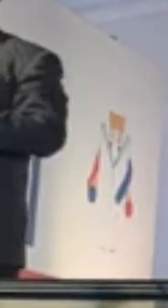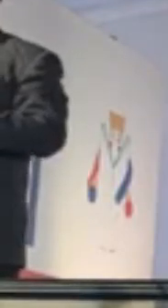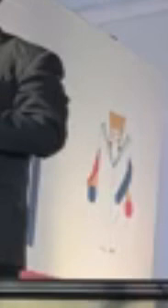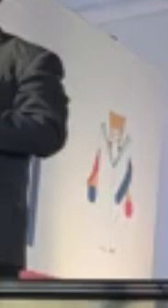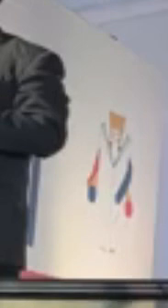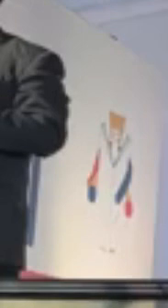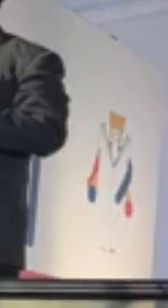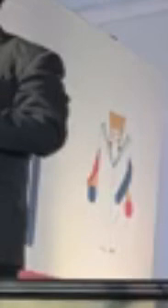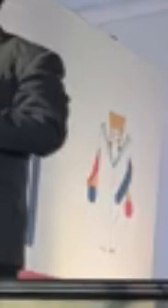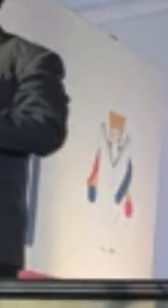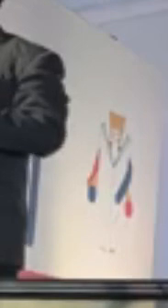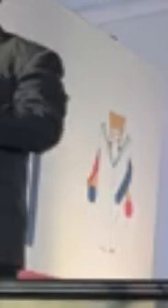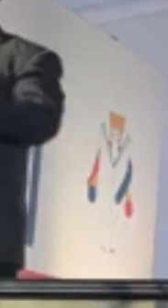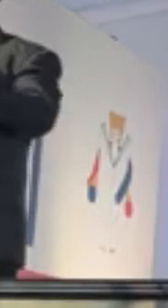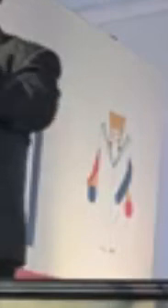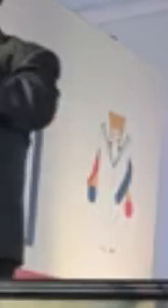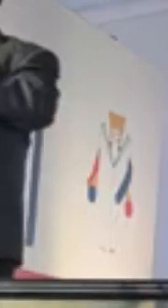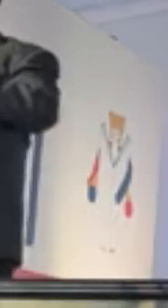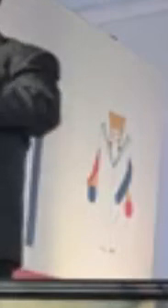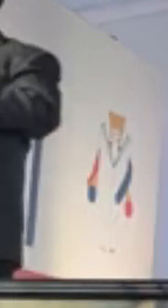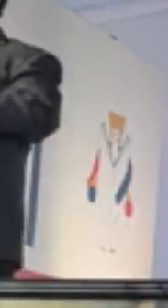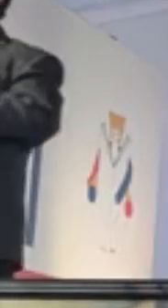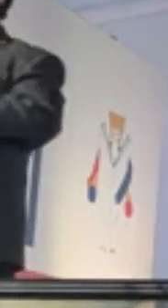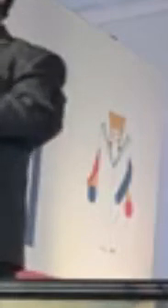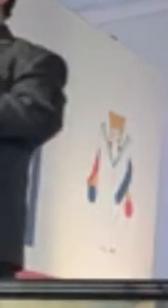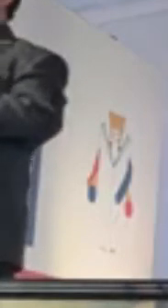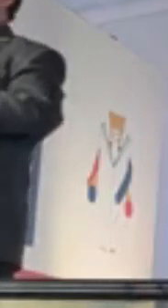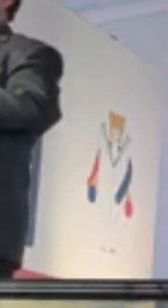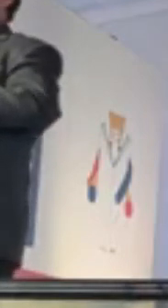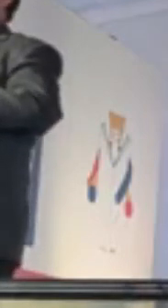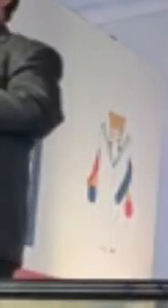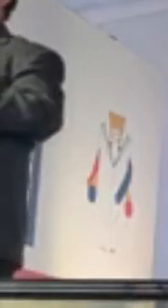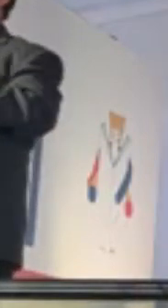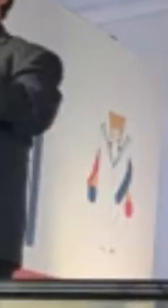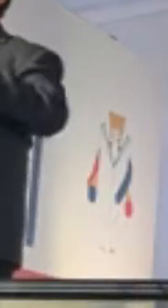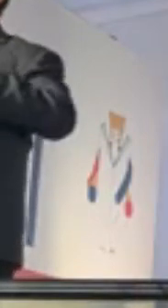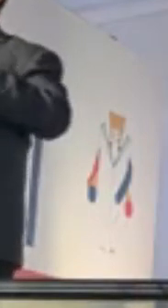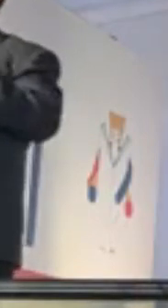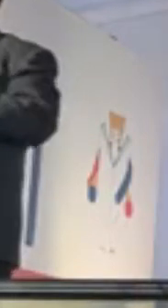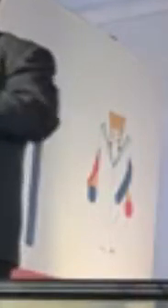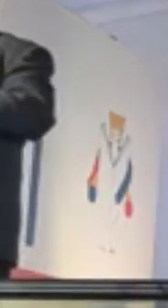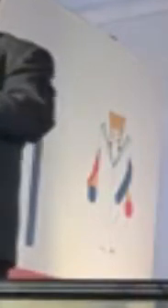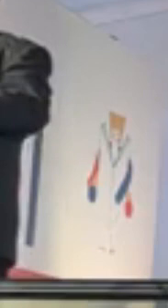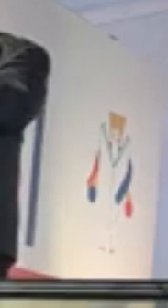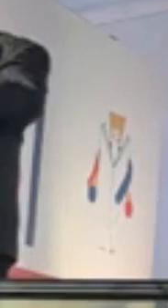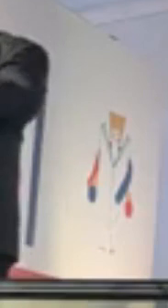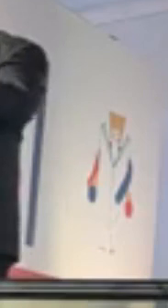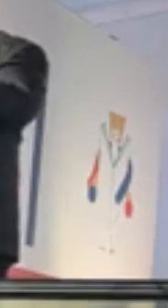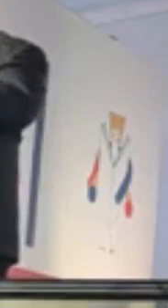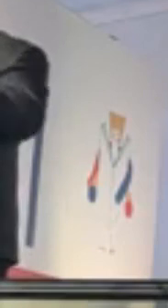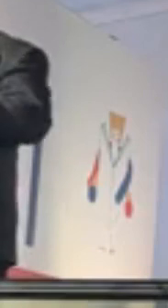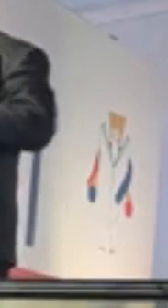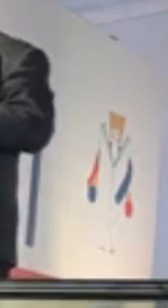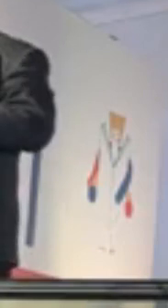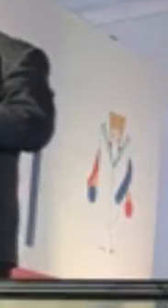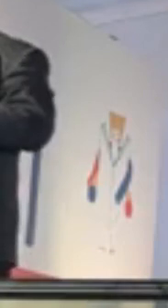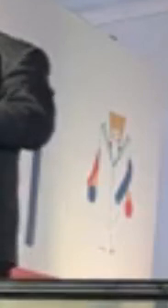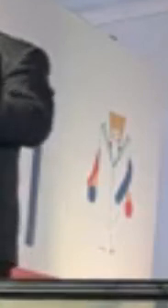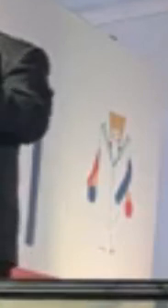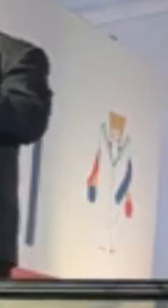retroceso en España, ¿no? Lo estamos viendo en el Congreso de España, ¿no?, que están pidiendo una legislación para una